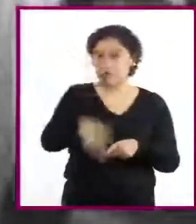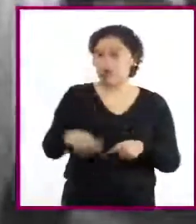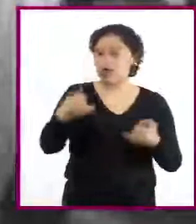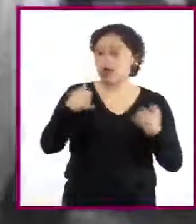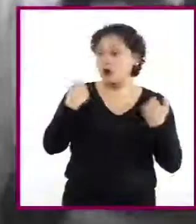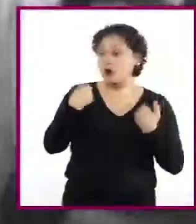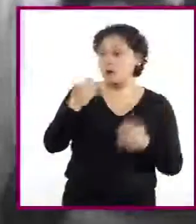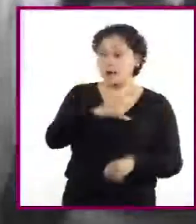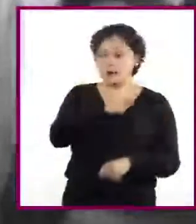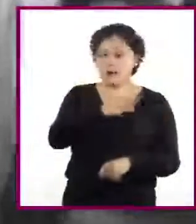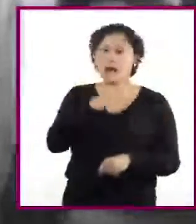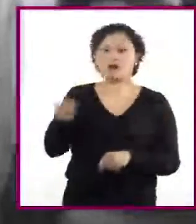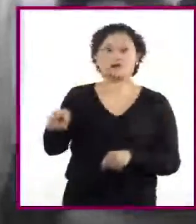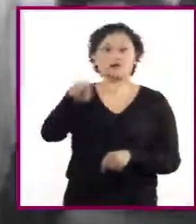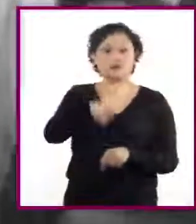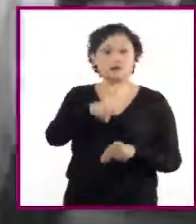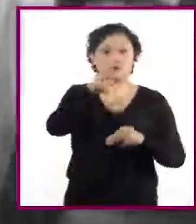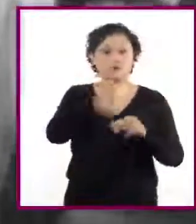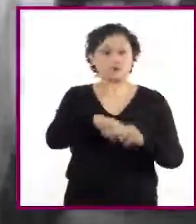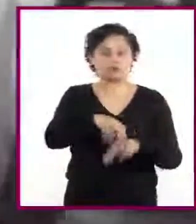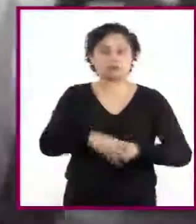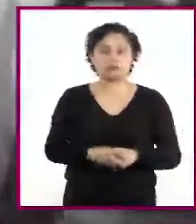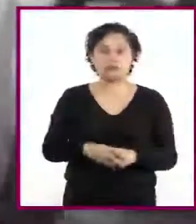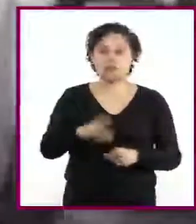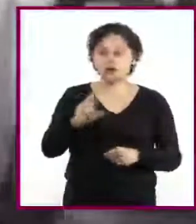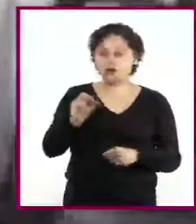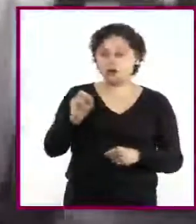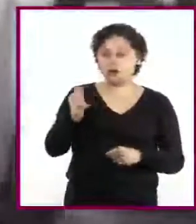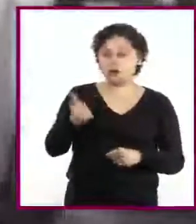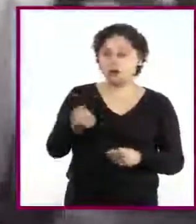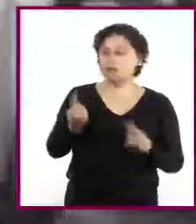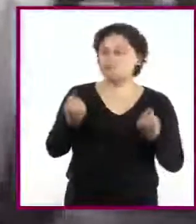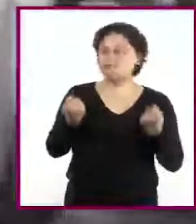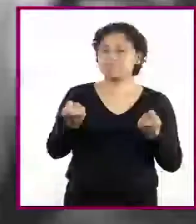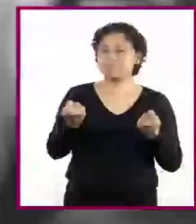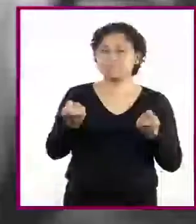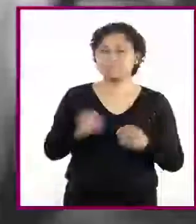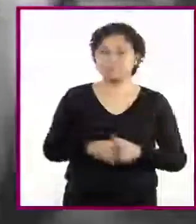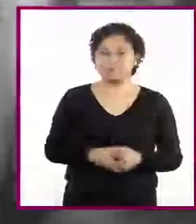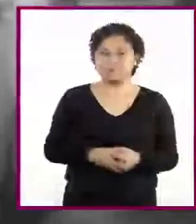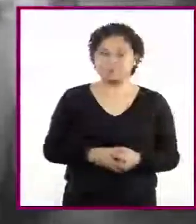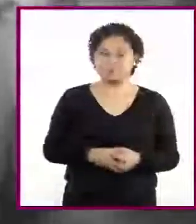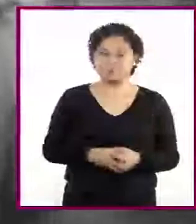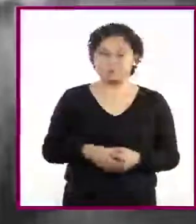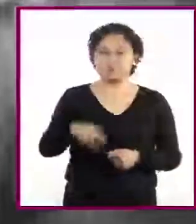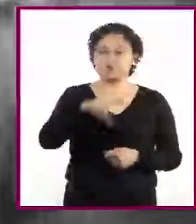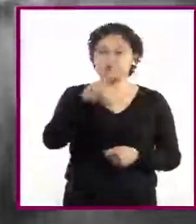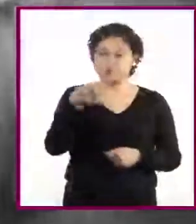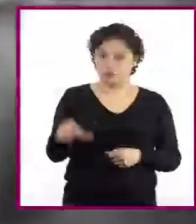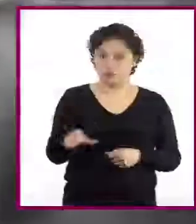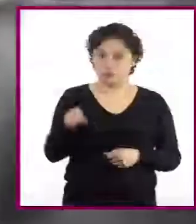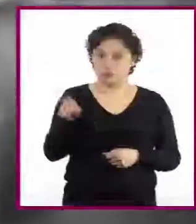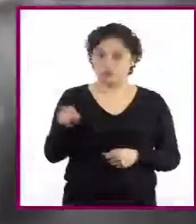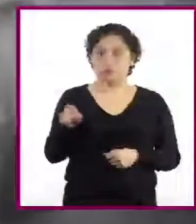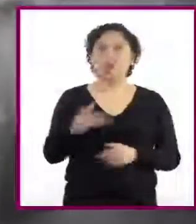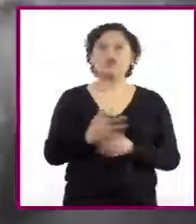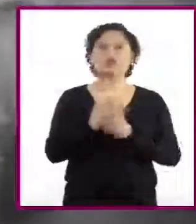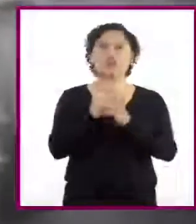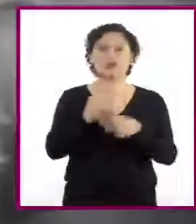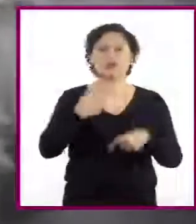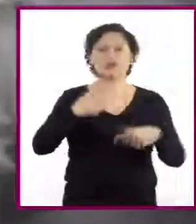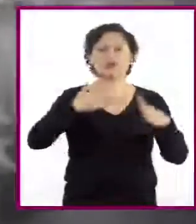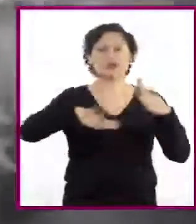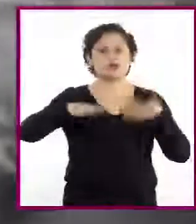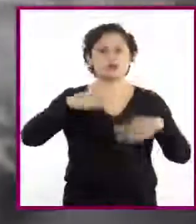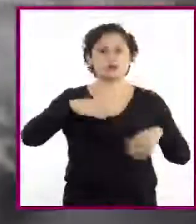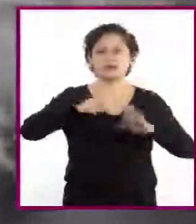blanco que acababa de subir. Rosa Parks se negó a hacerlo. Según diría después, estaba cansada y